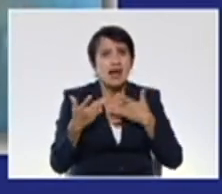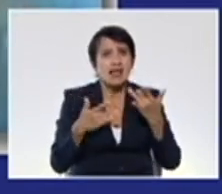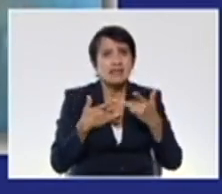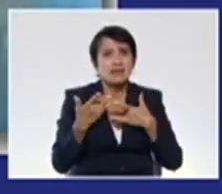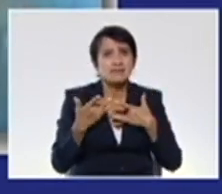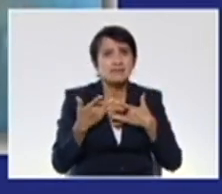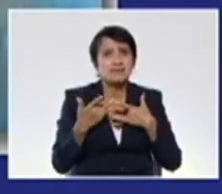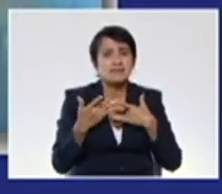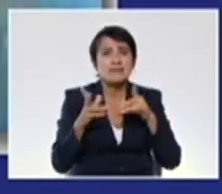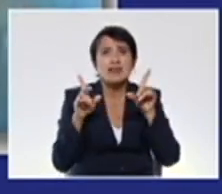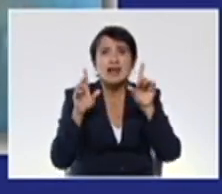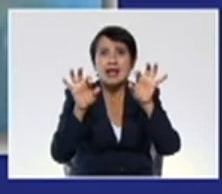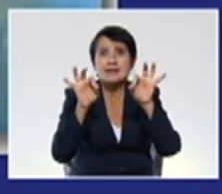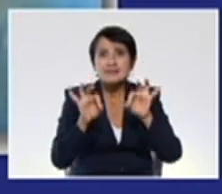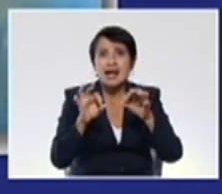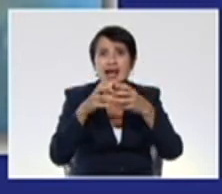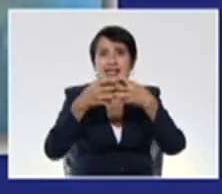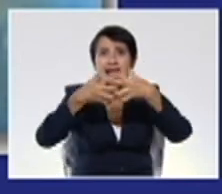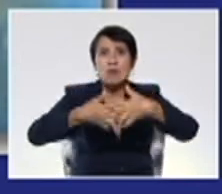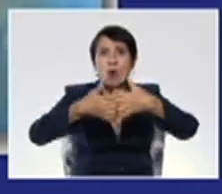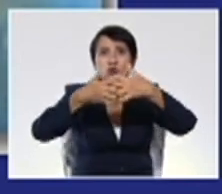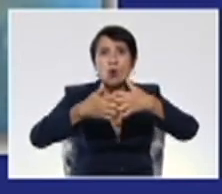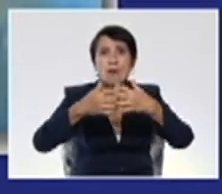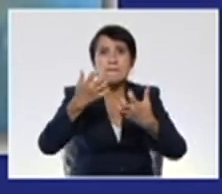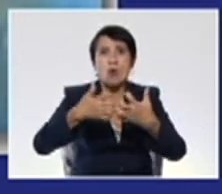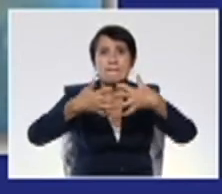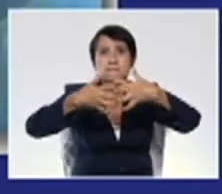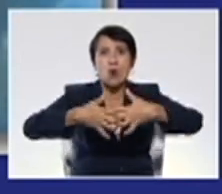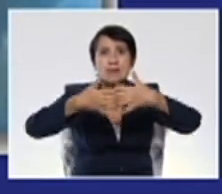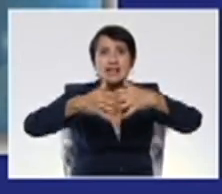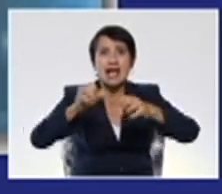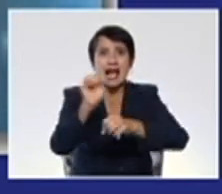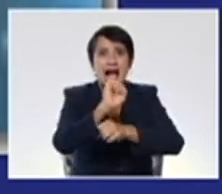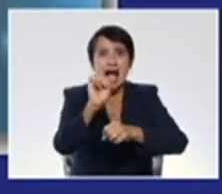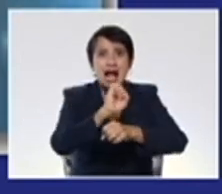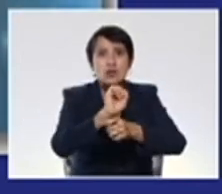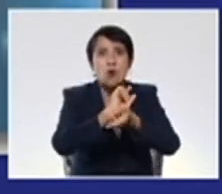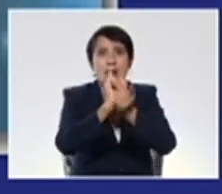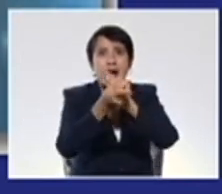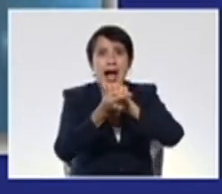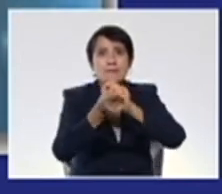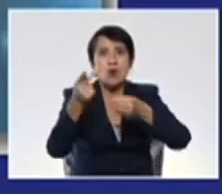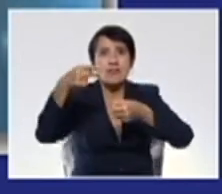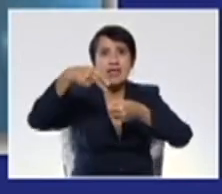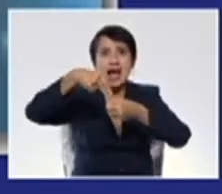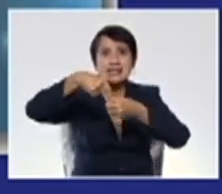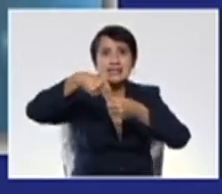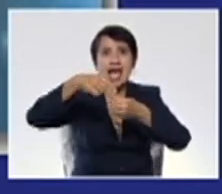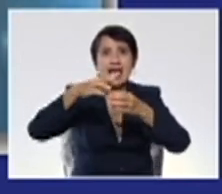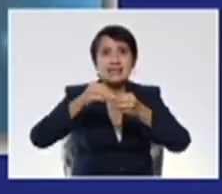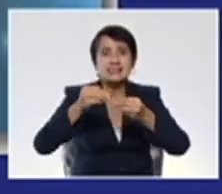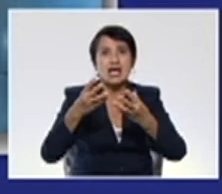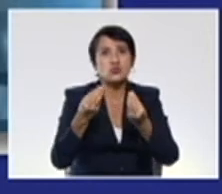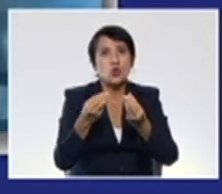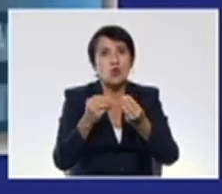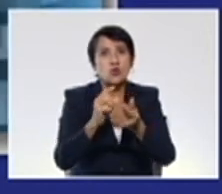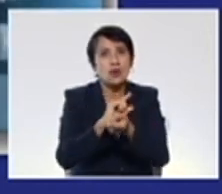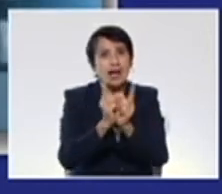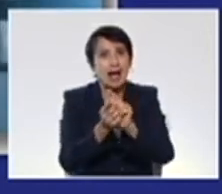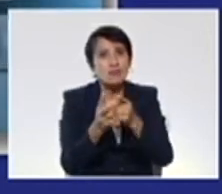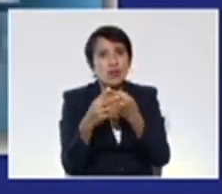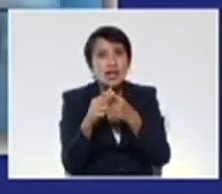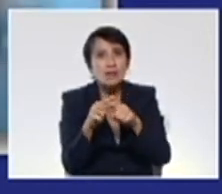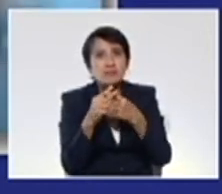como desarme de motores, rectificación de bloc, cambios de aceite, reemplace de piezas, entre